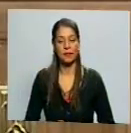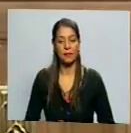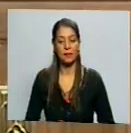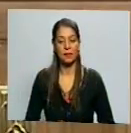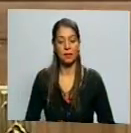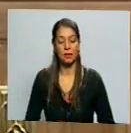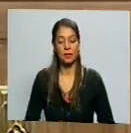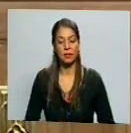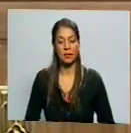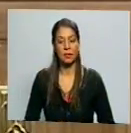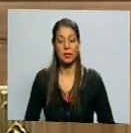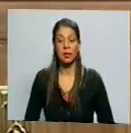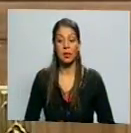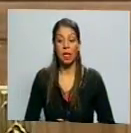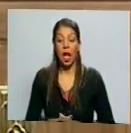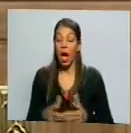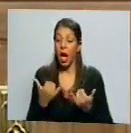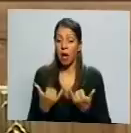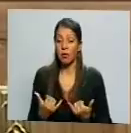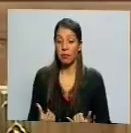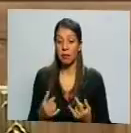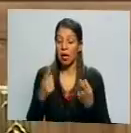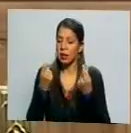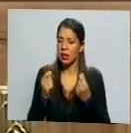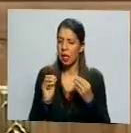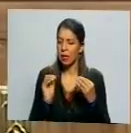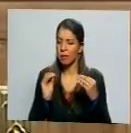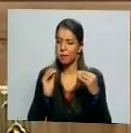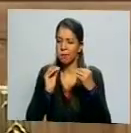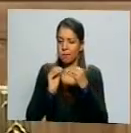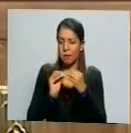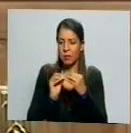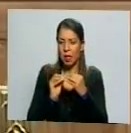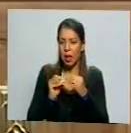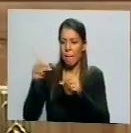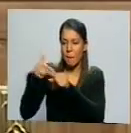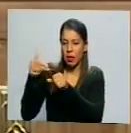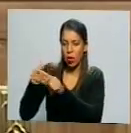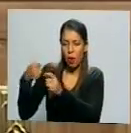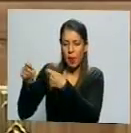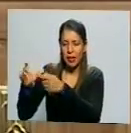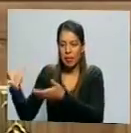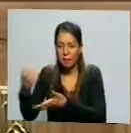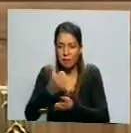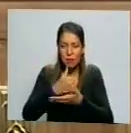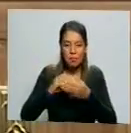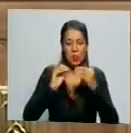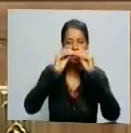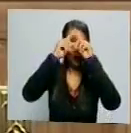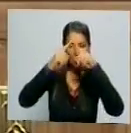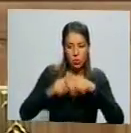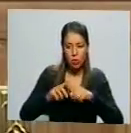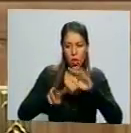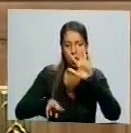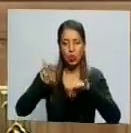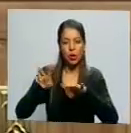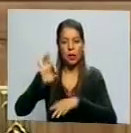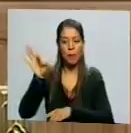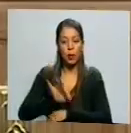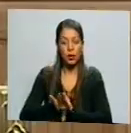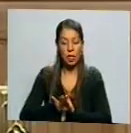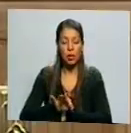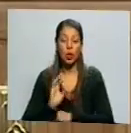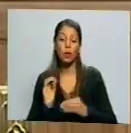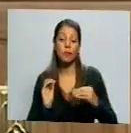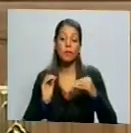del total actual de los recursos vinculados al Producto Interno Bruto? Venezuela tiene cerca de un 12% vinculado